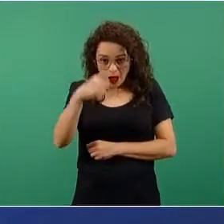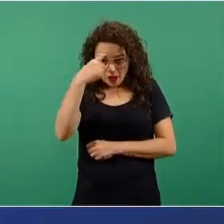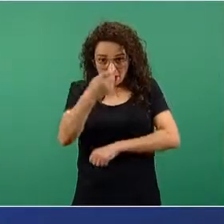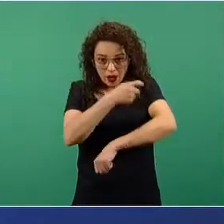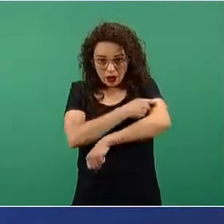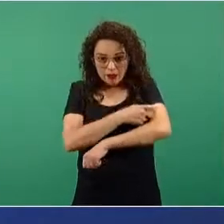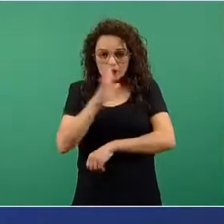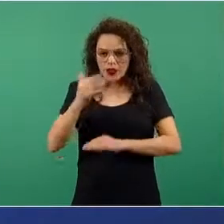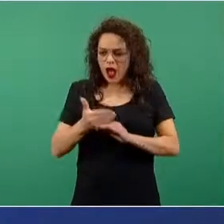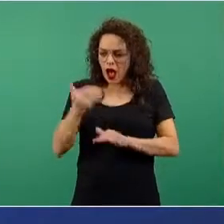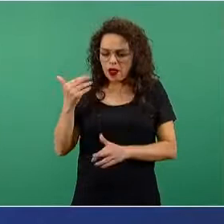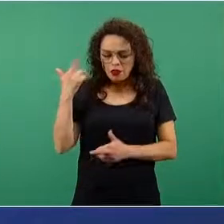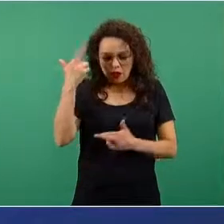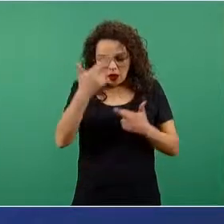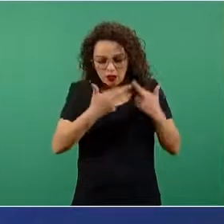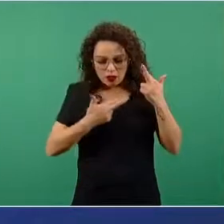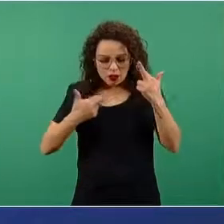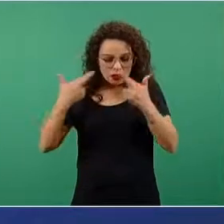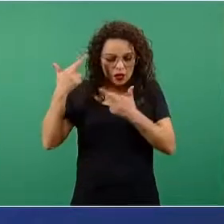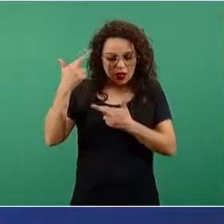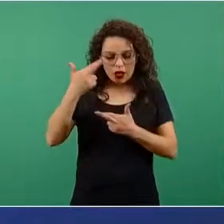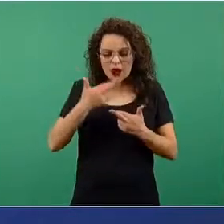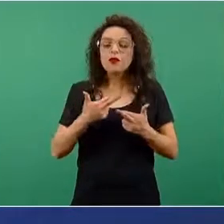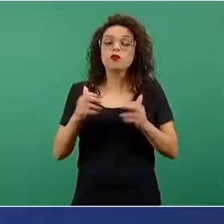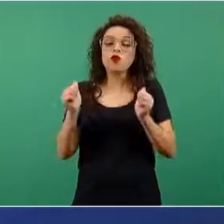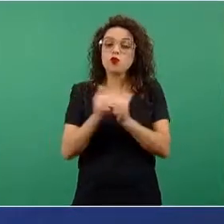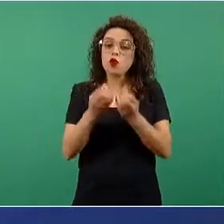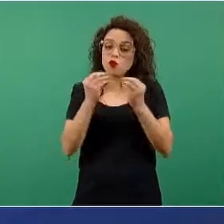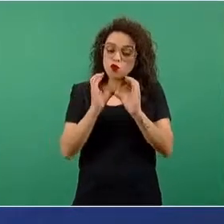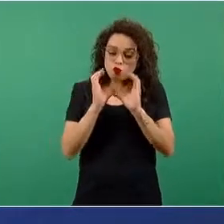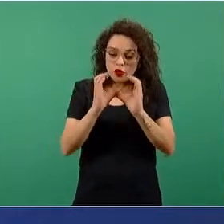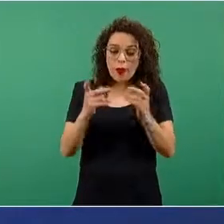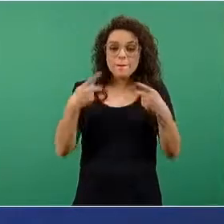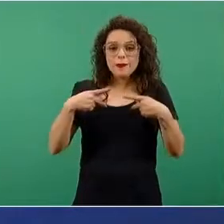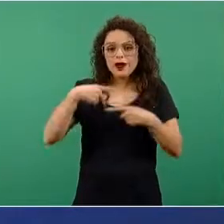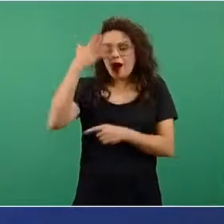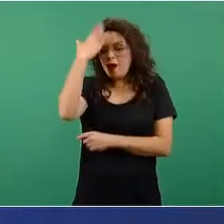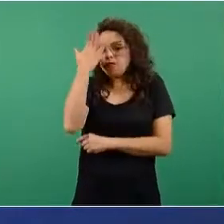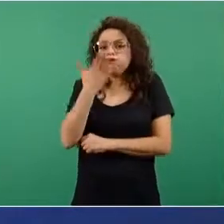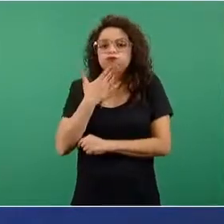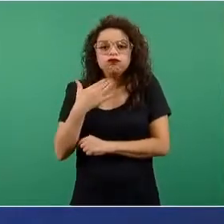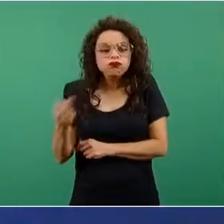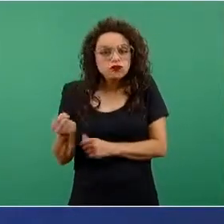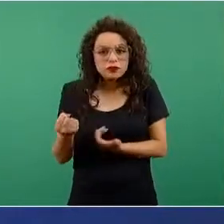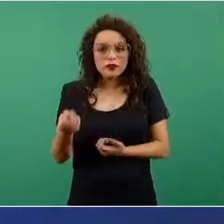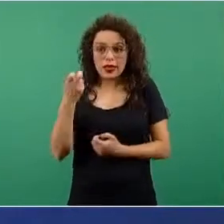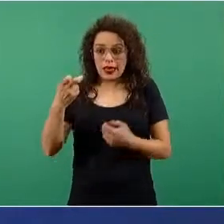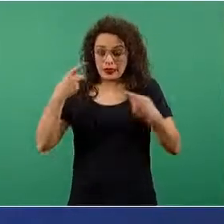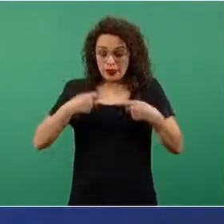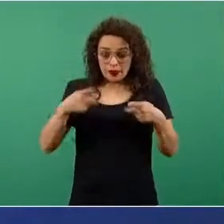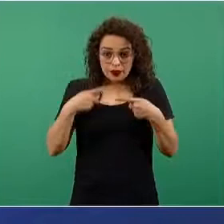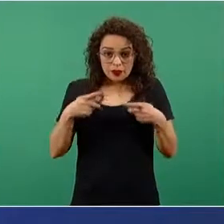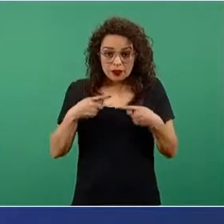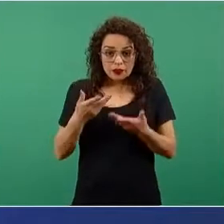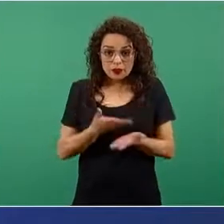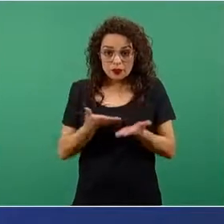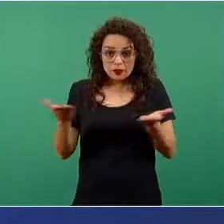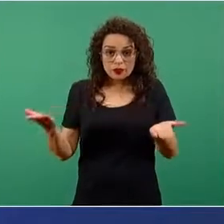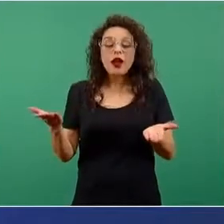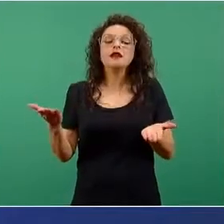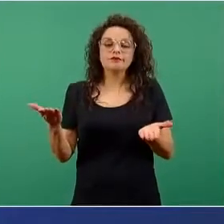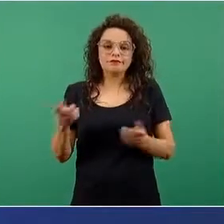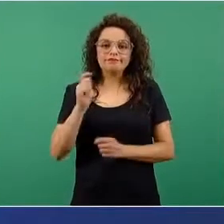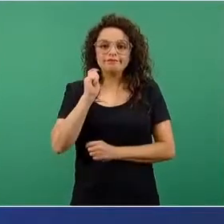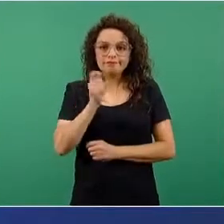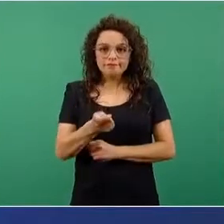revisado cuidadosamente por personas expertas y estas personas expertas han tenido la